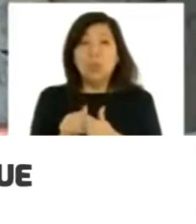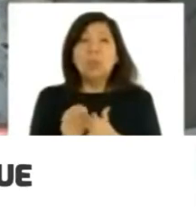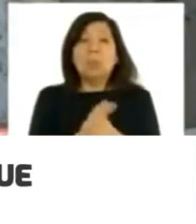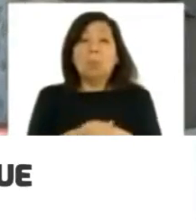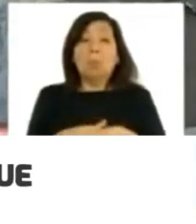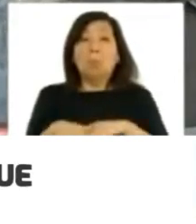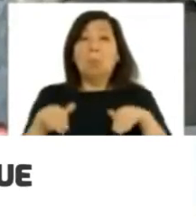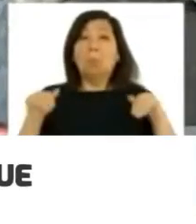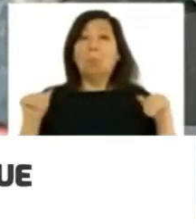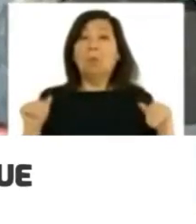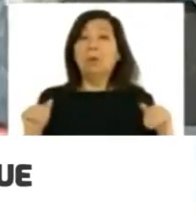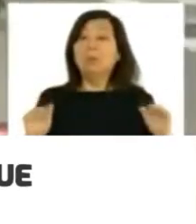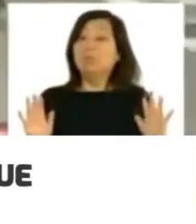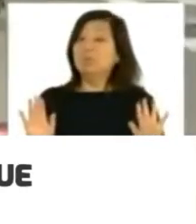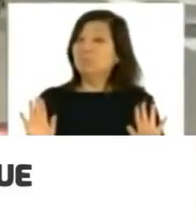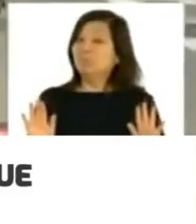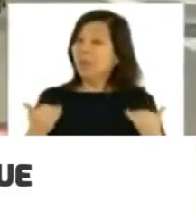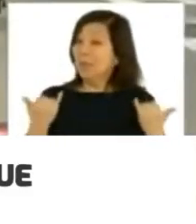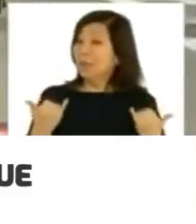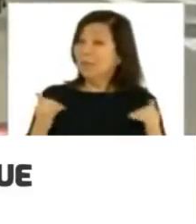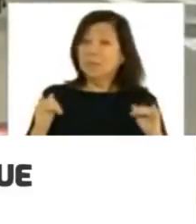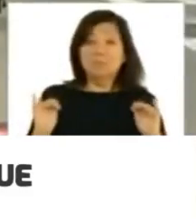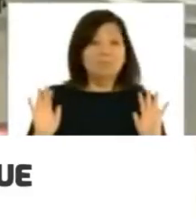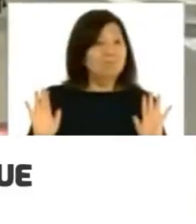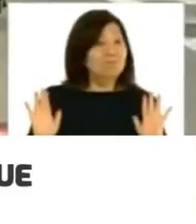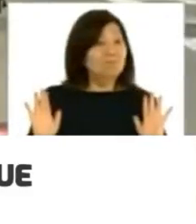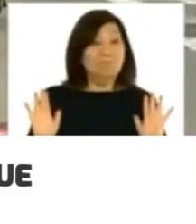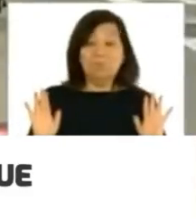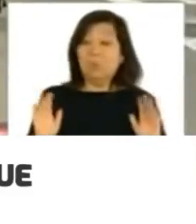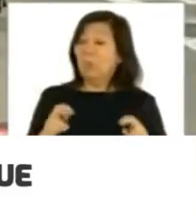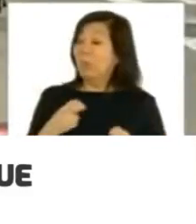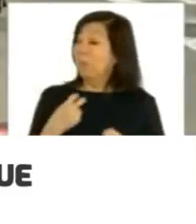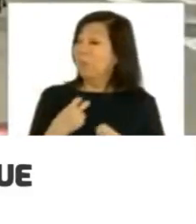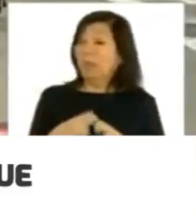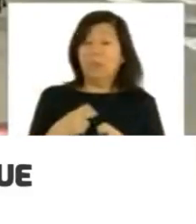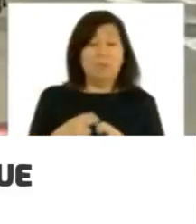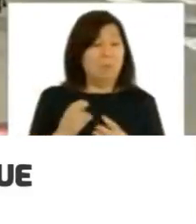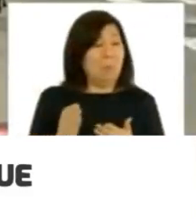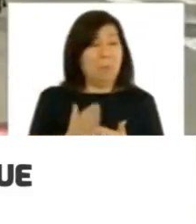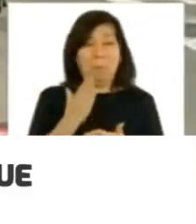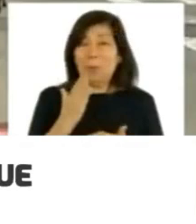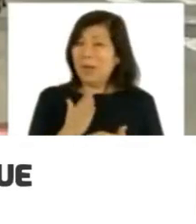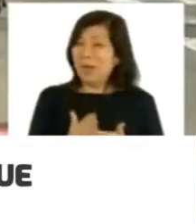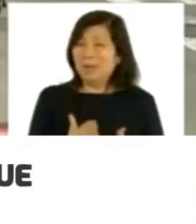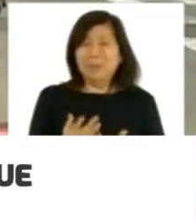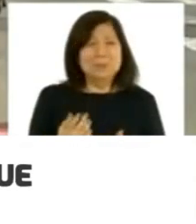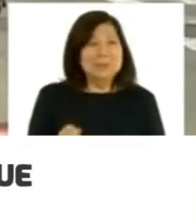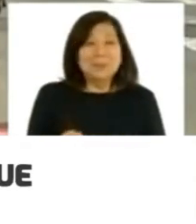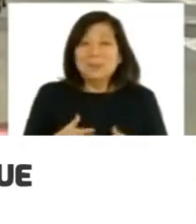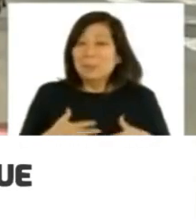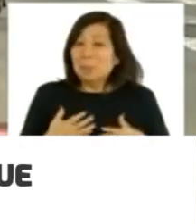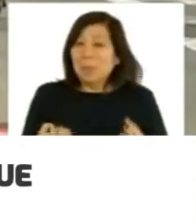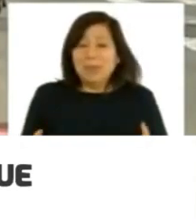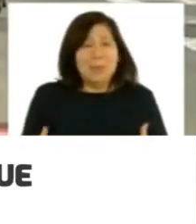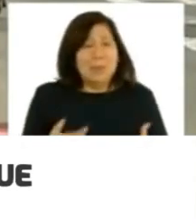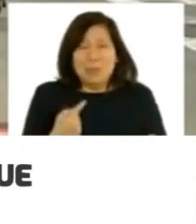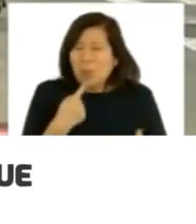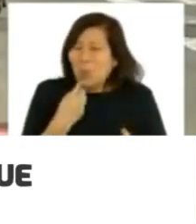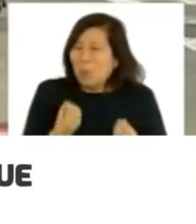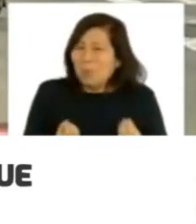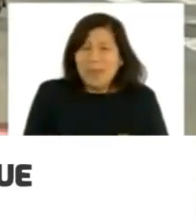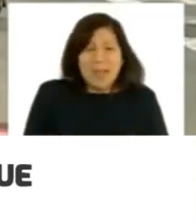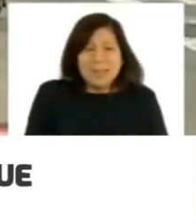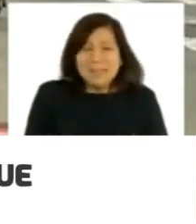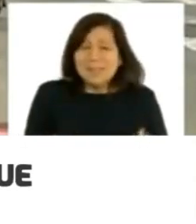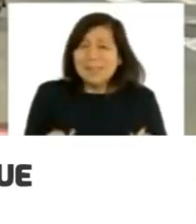hacer su gobierno, presidente? No, mire, en este sentido es una tragedia realmente irreparable e inexcusable.